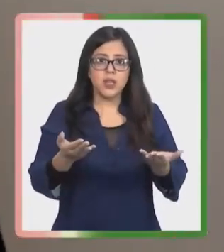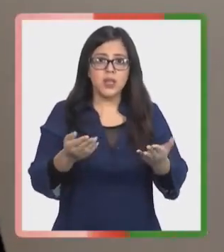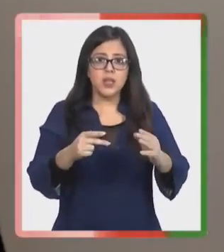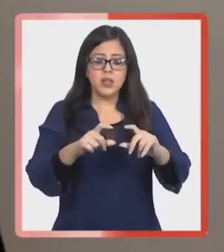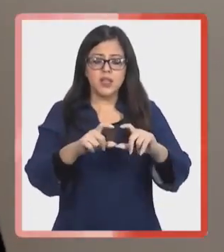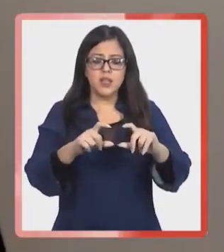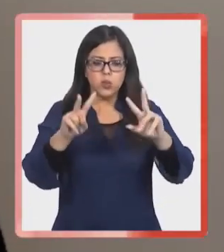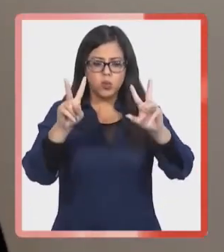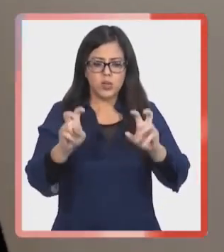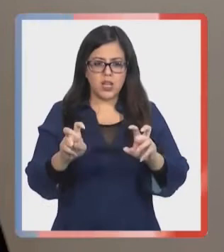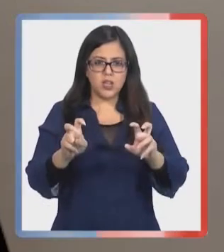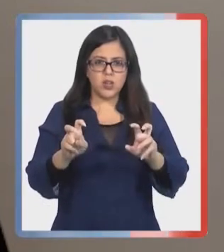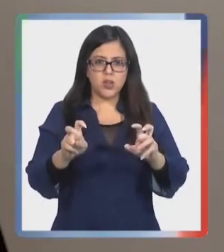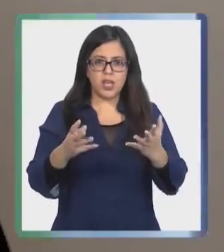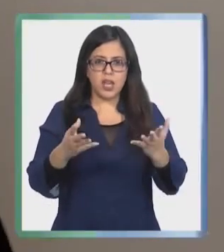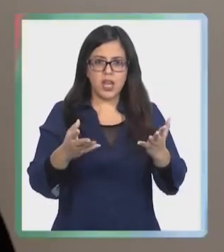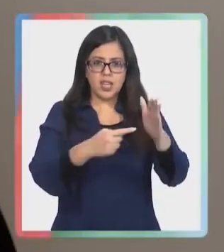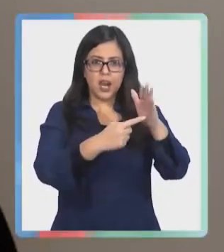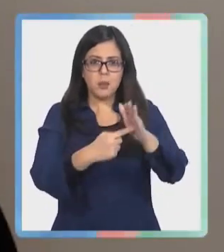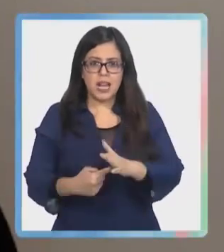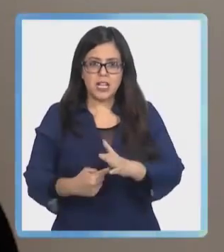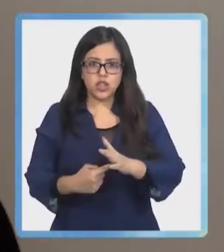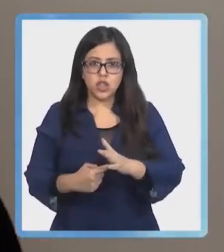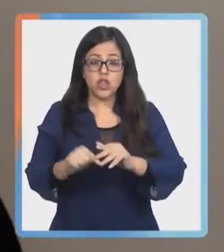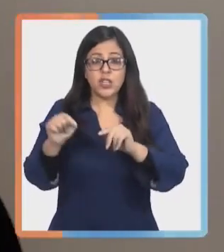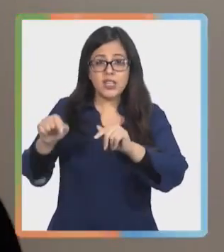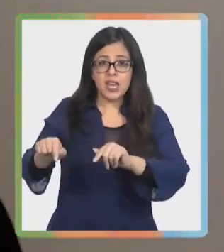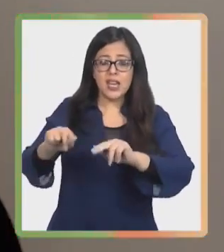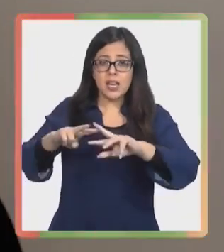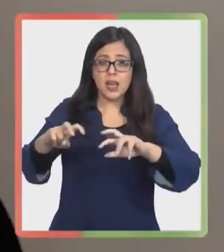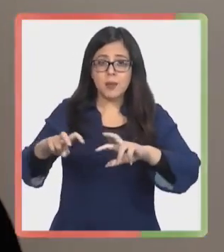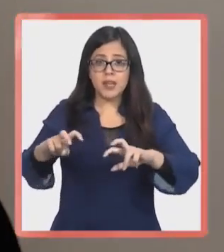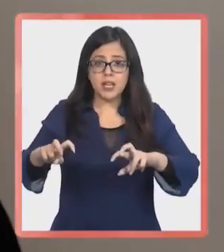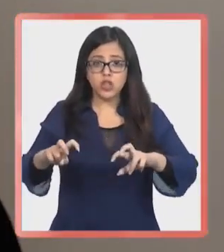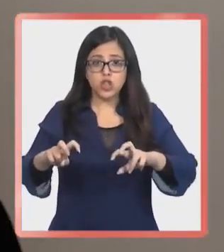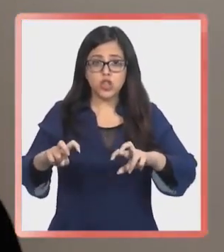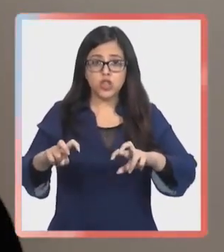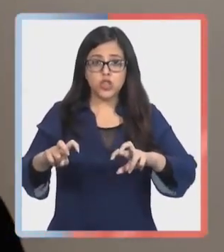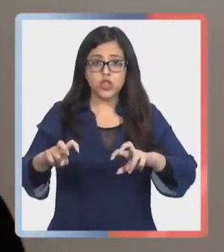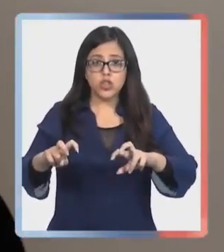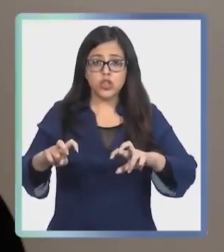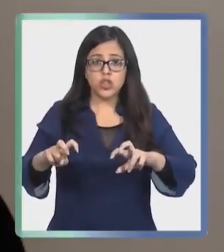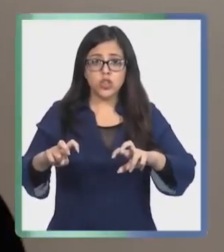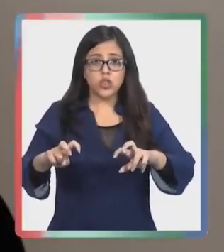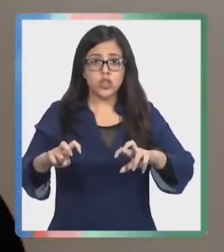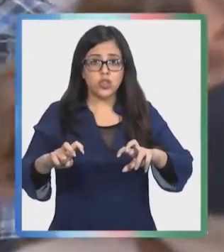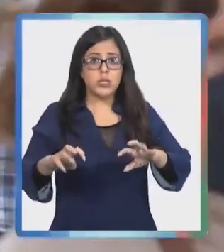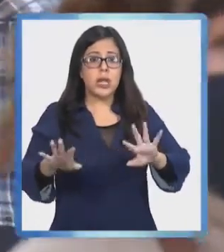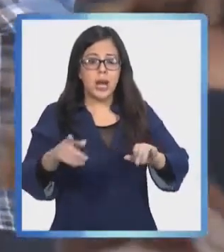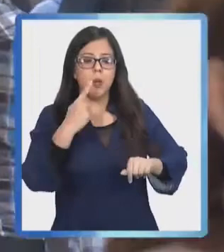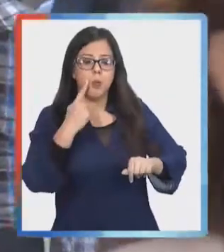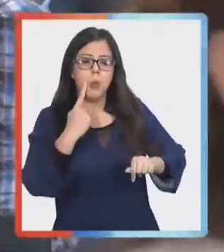contexto de una homofobia que el mismo estudio probó.